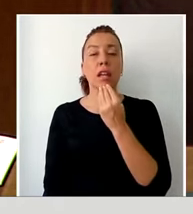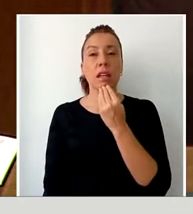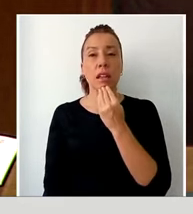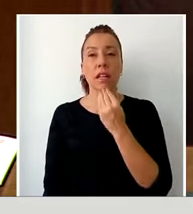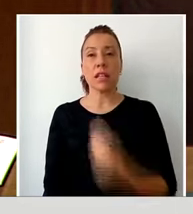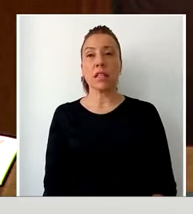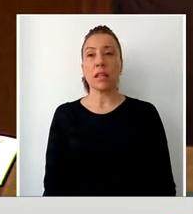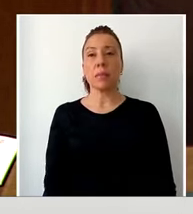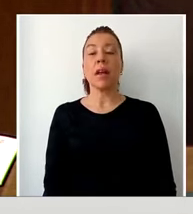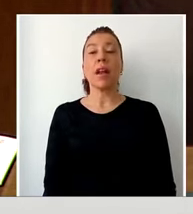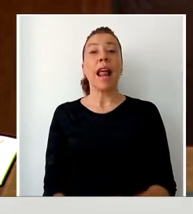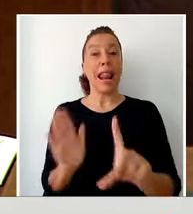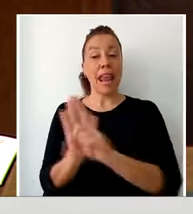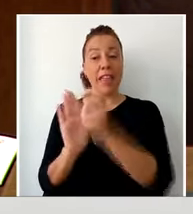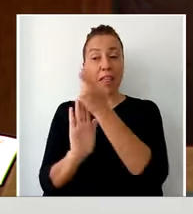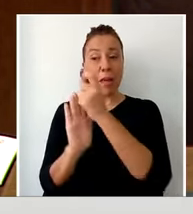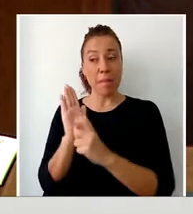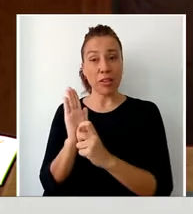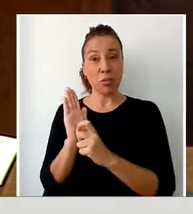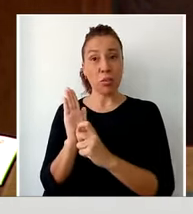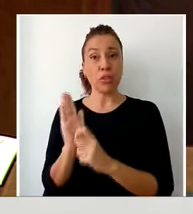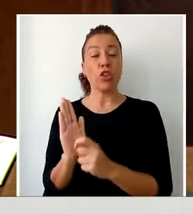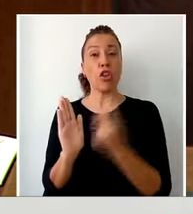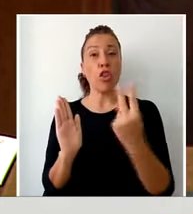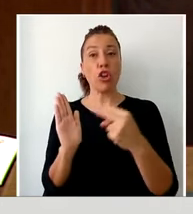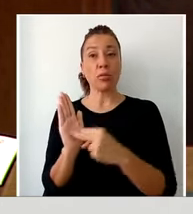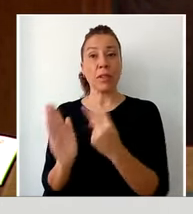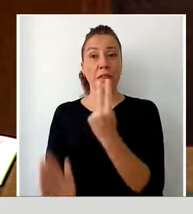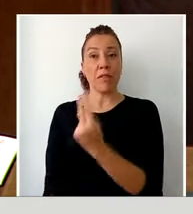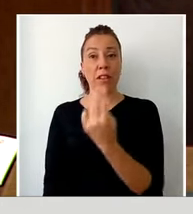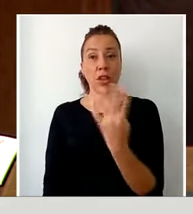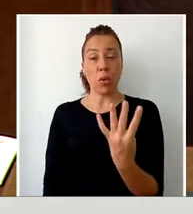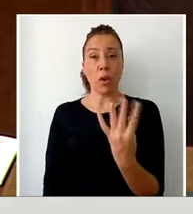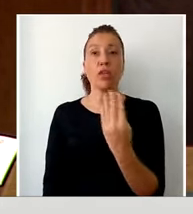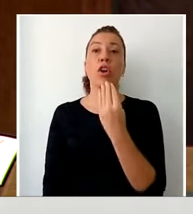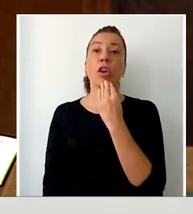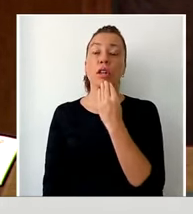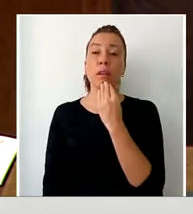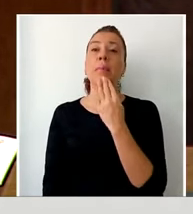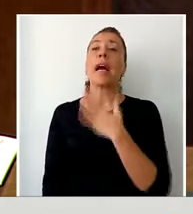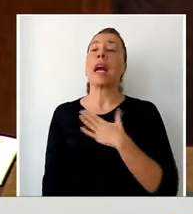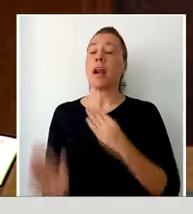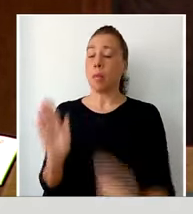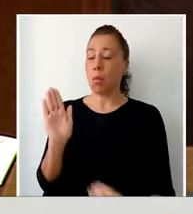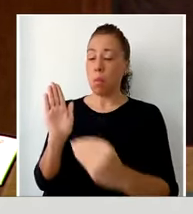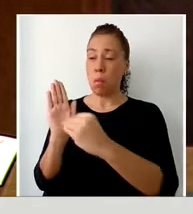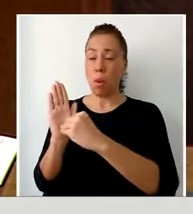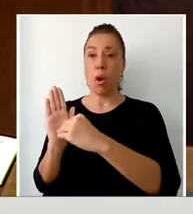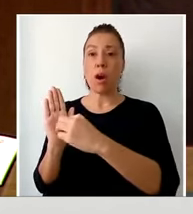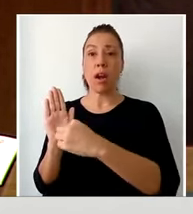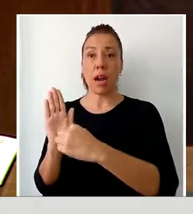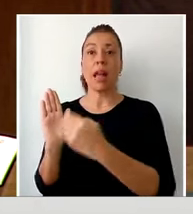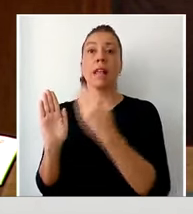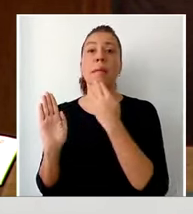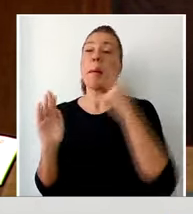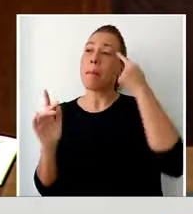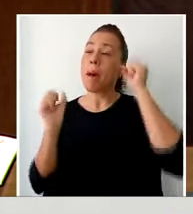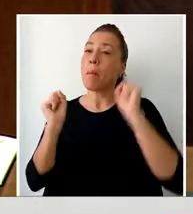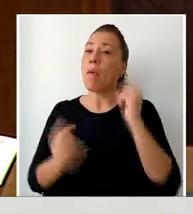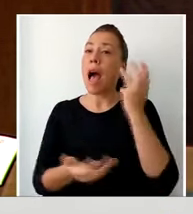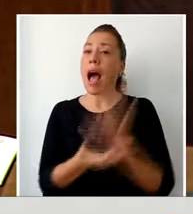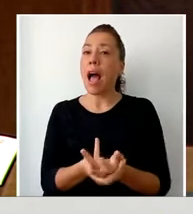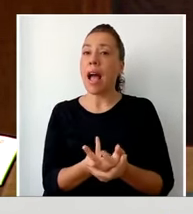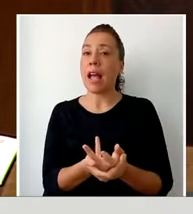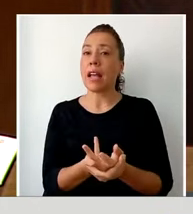presupuesto correspondiente del año 2024 que ahí también quede reflejado para que pueda existir una información